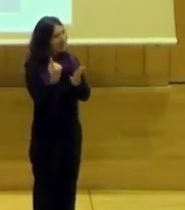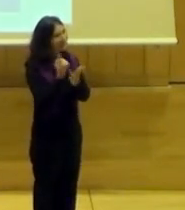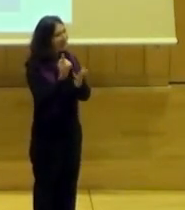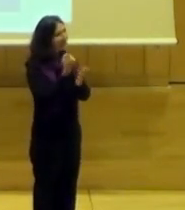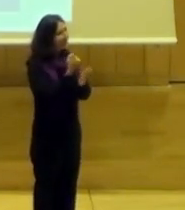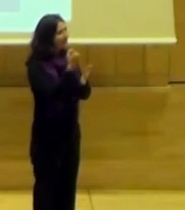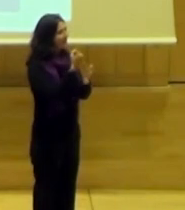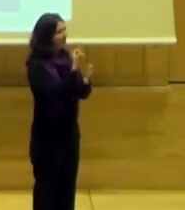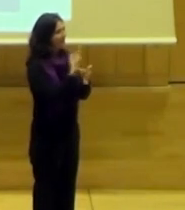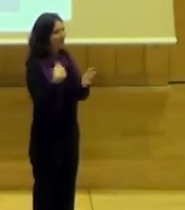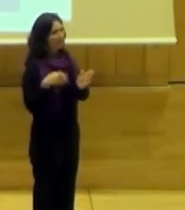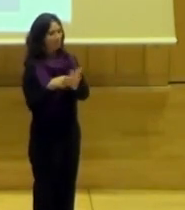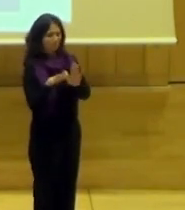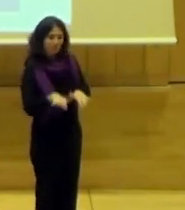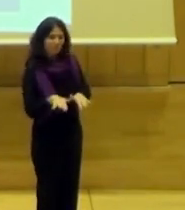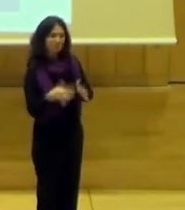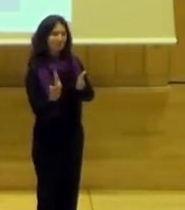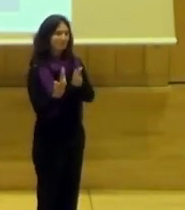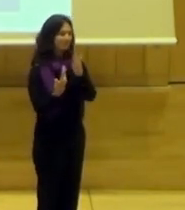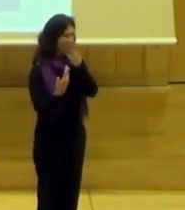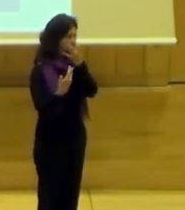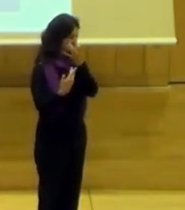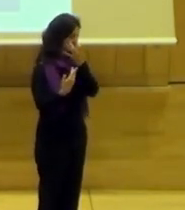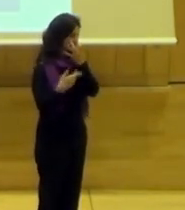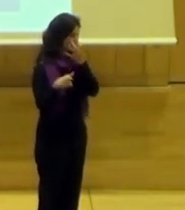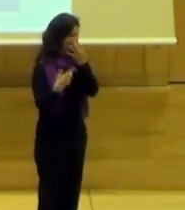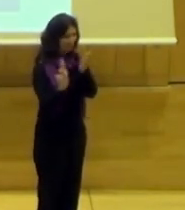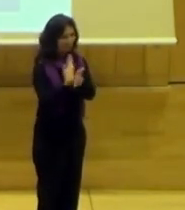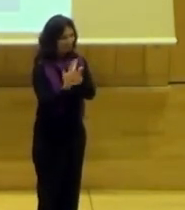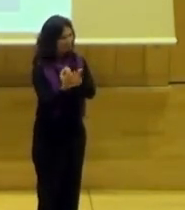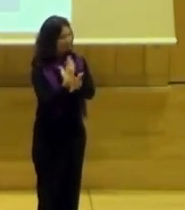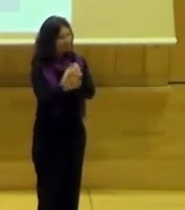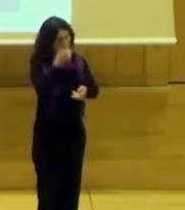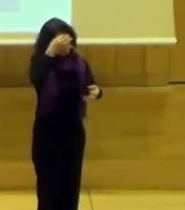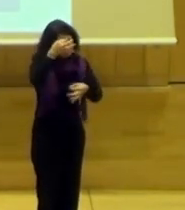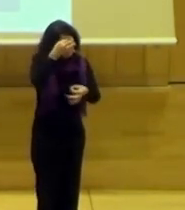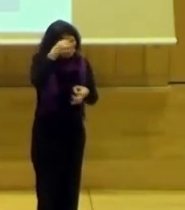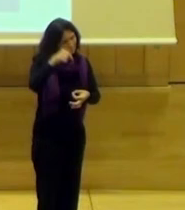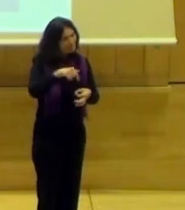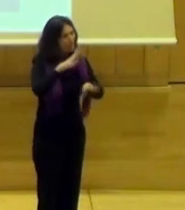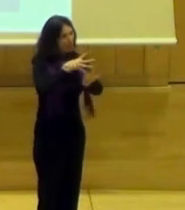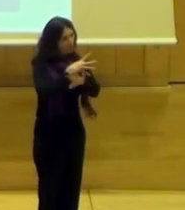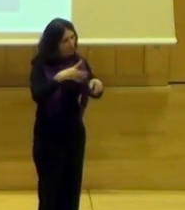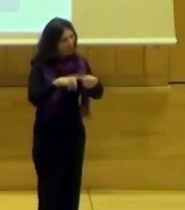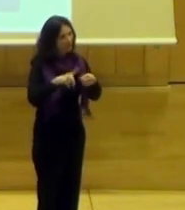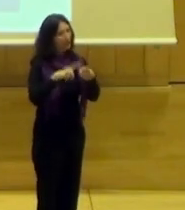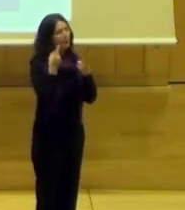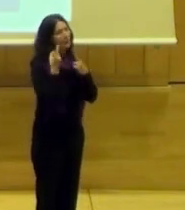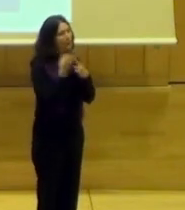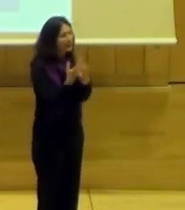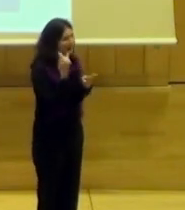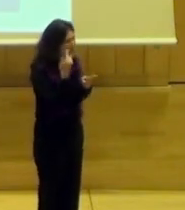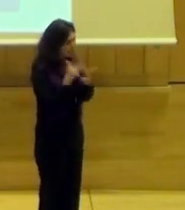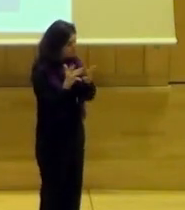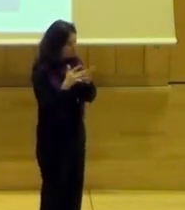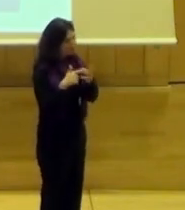los hitos que podemos recorrer, donde se indica una información más detallada sobre horario, número de